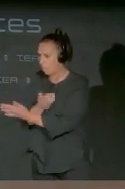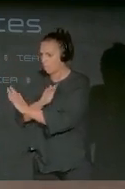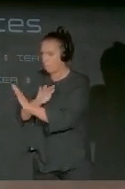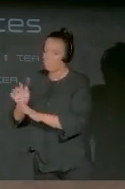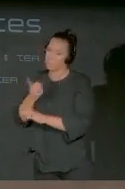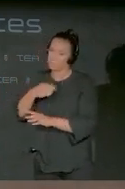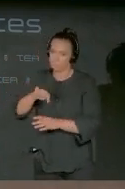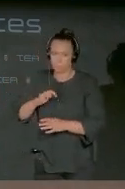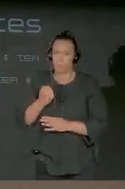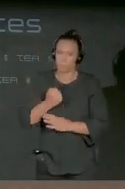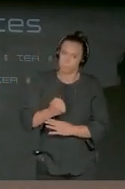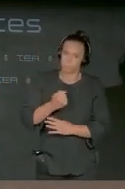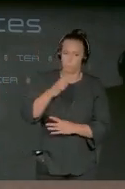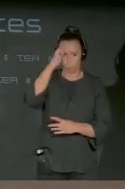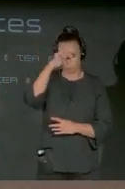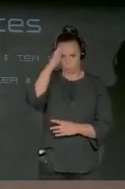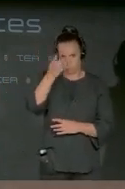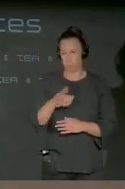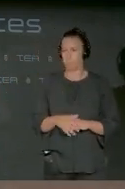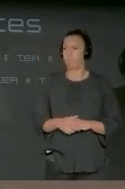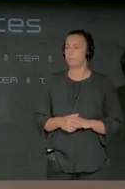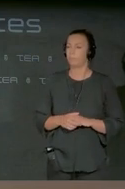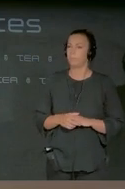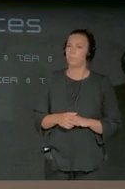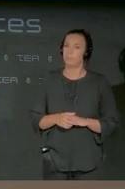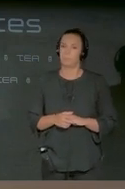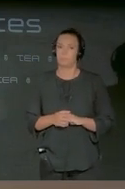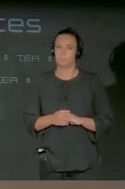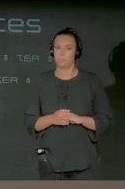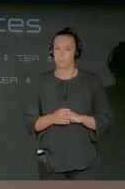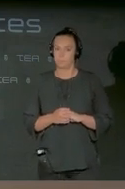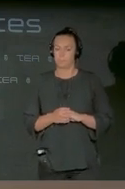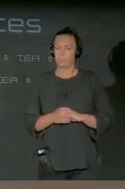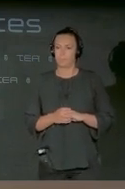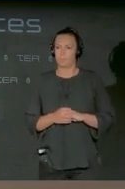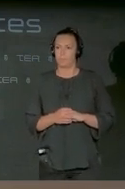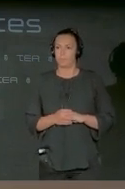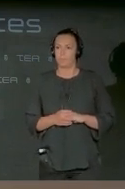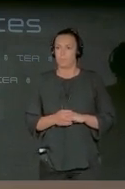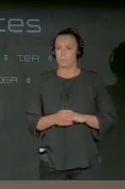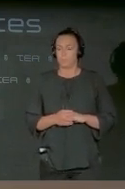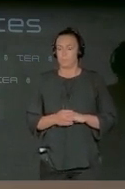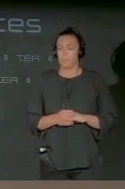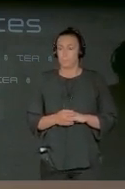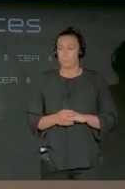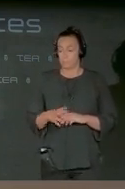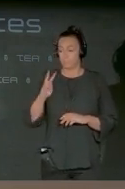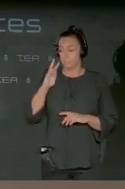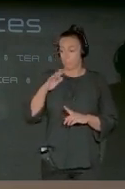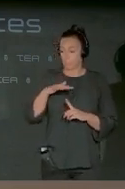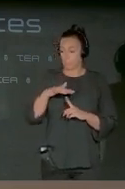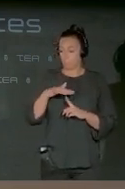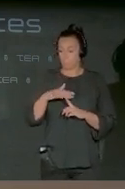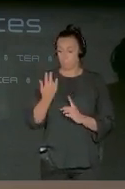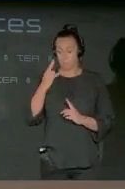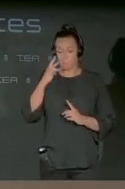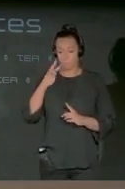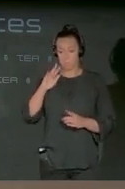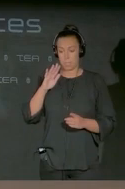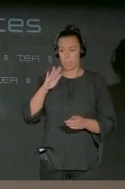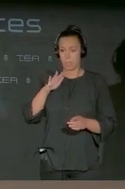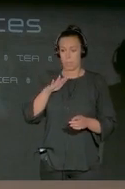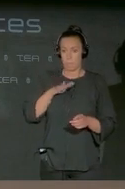más libertad que redunde en la calidad de la producción del videojuego europeo. Observando los hechos y viendo el gran impacto que un sector